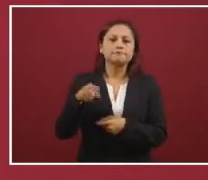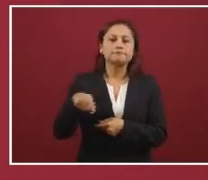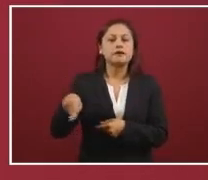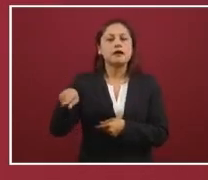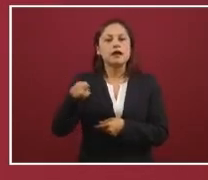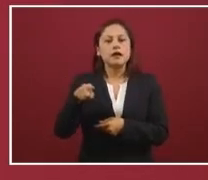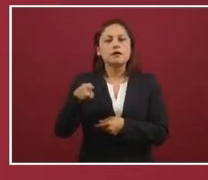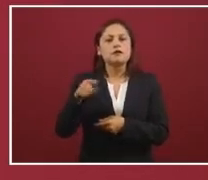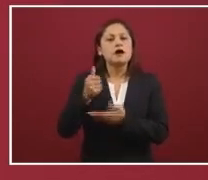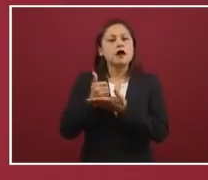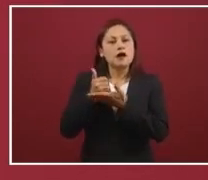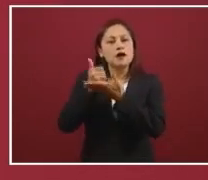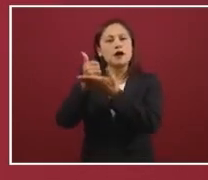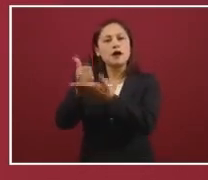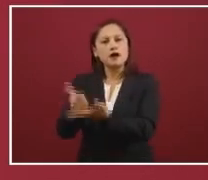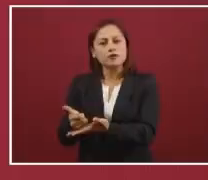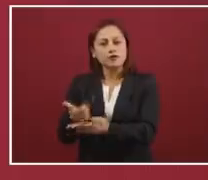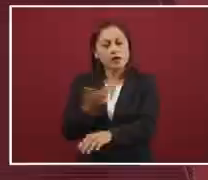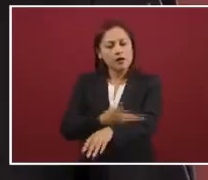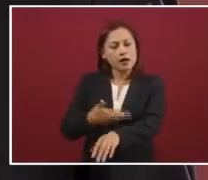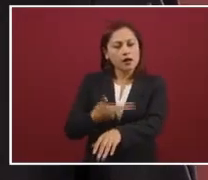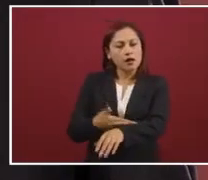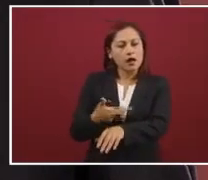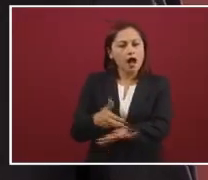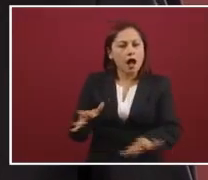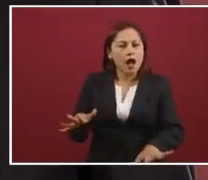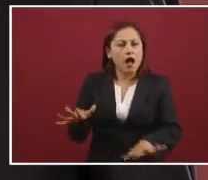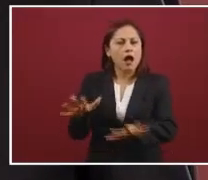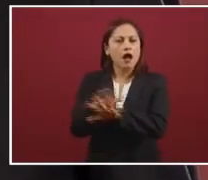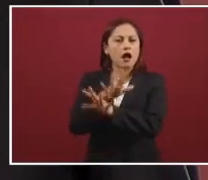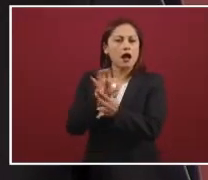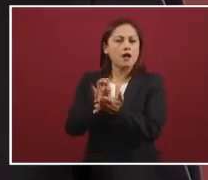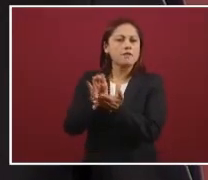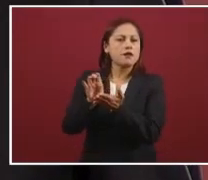cabo reestructuraciones de esos créditos para